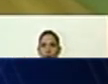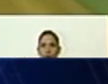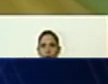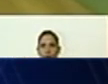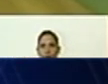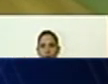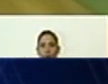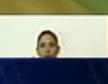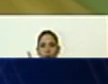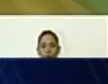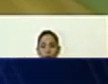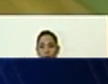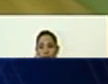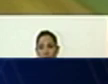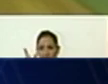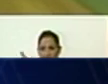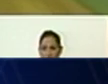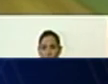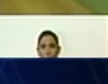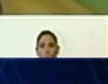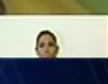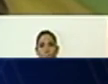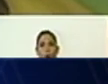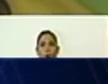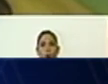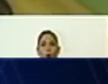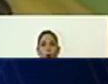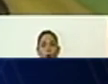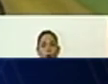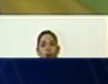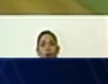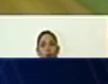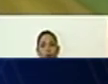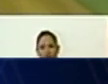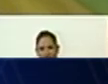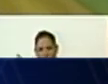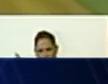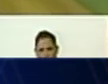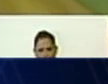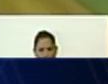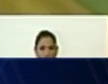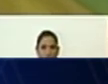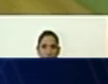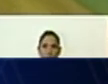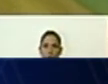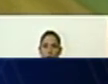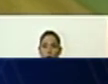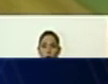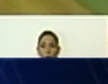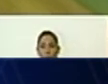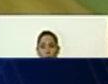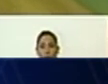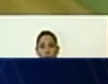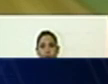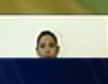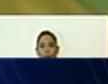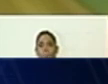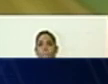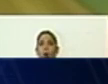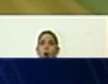Además, el señor John Bolton, como ustedes saben, él está desesperado porque muchas voces